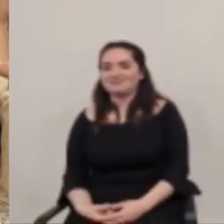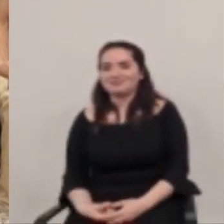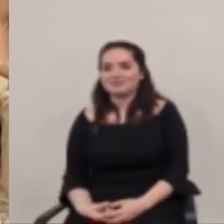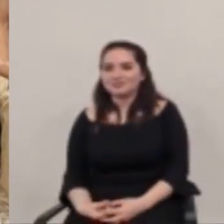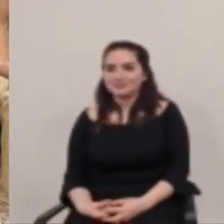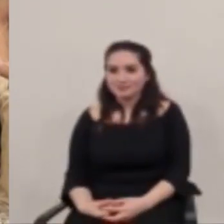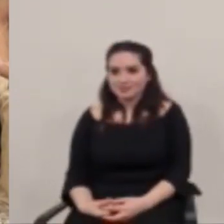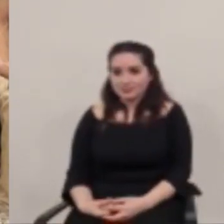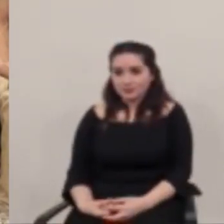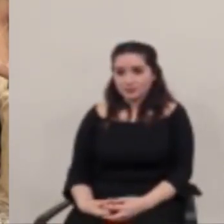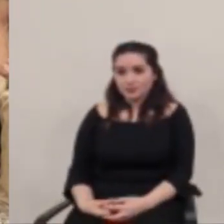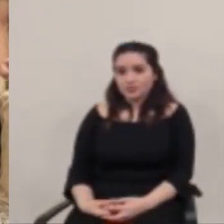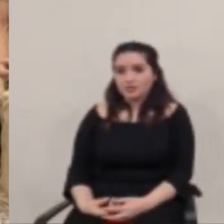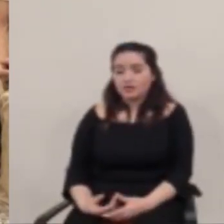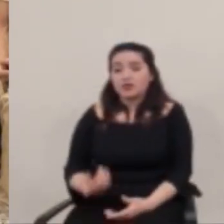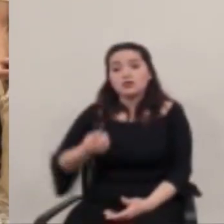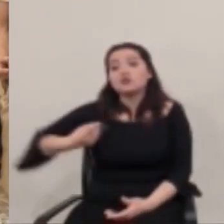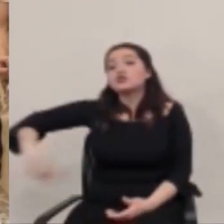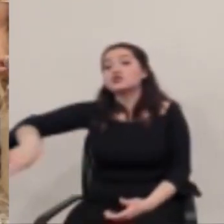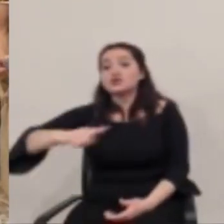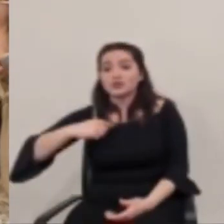Luis. A ver, nosotros...